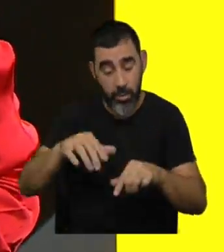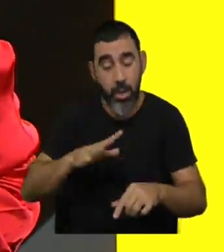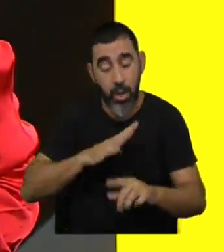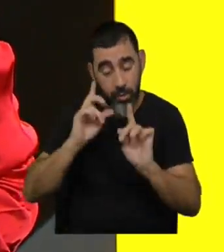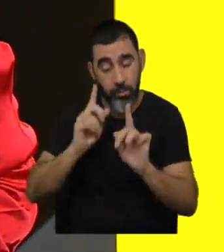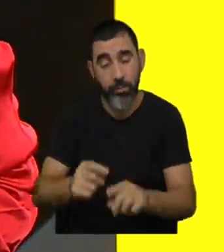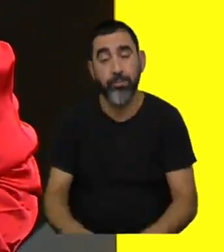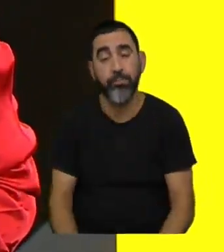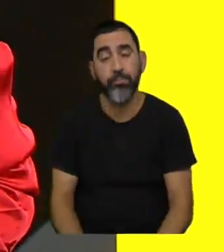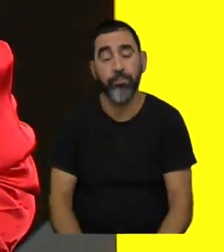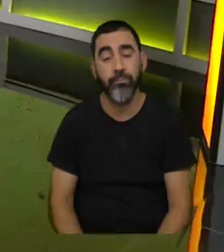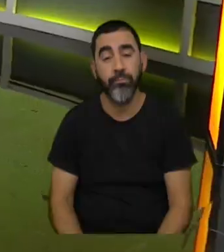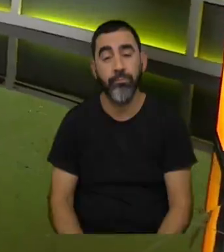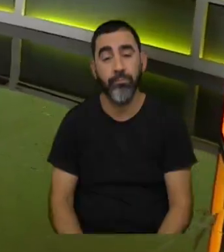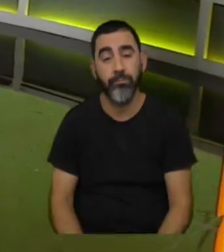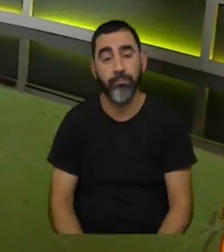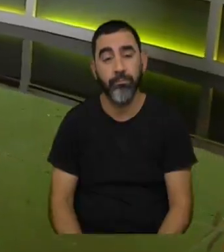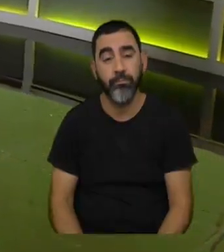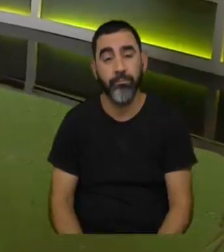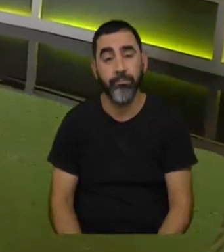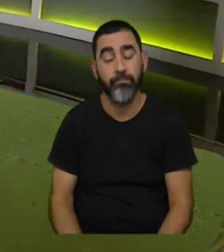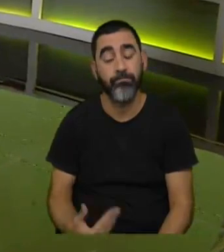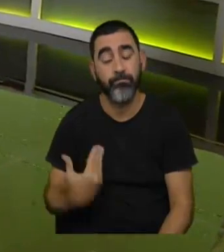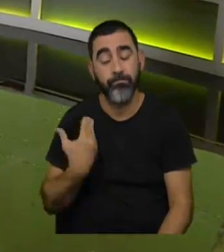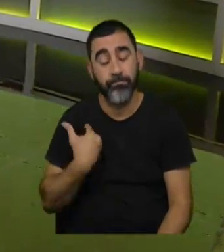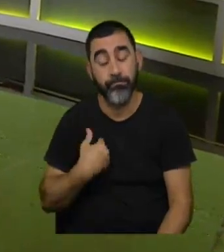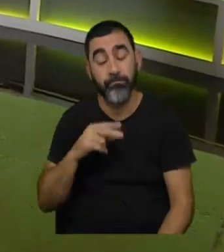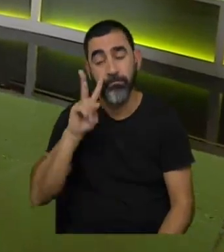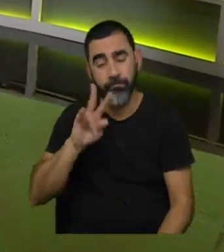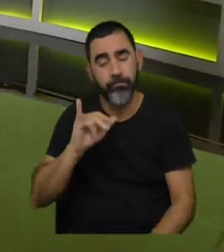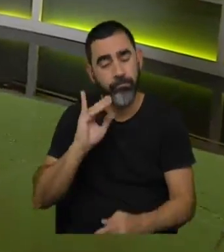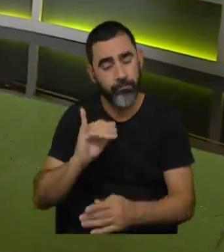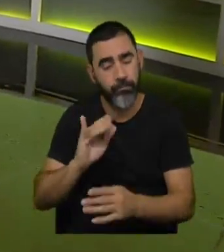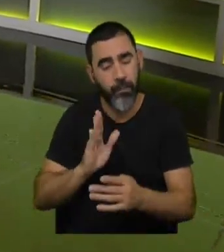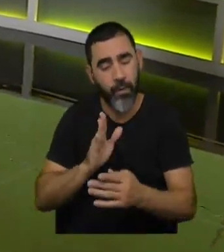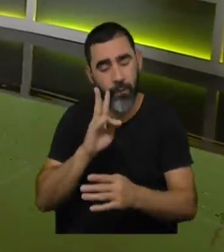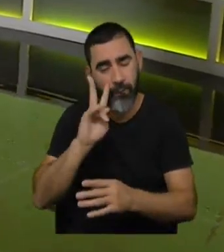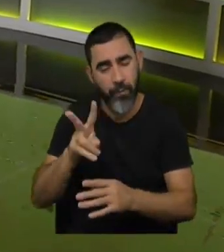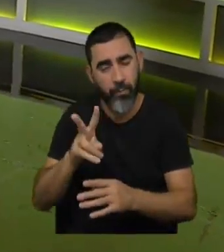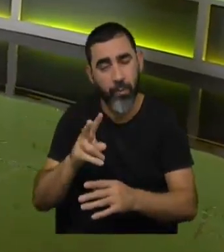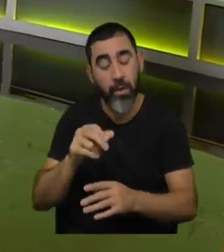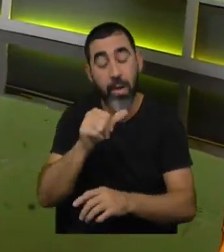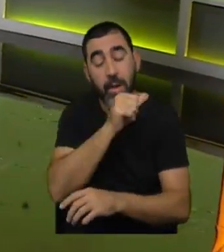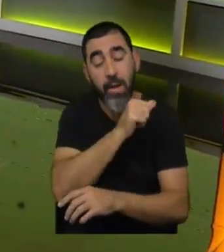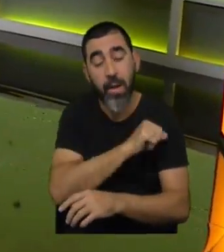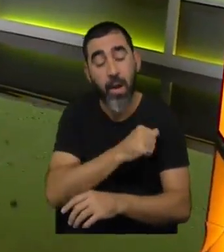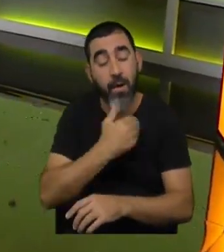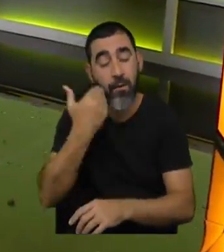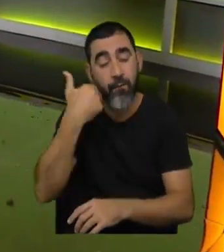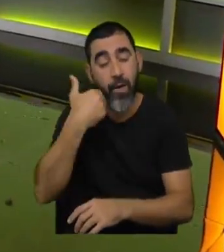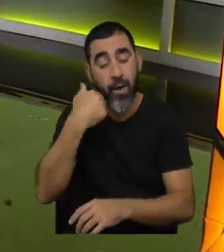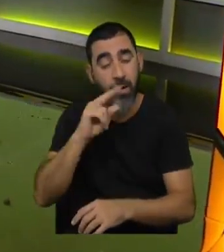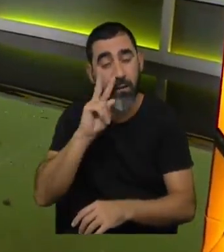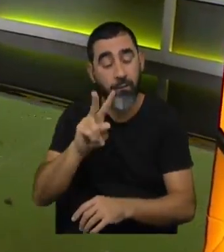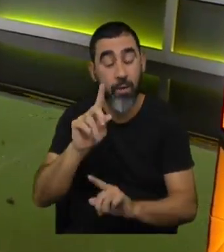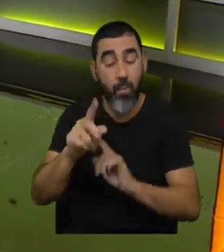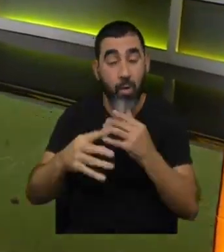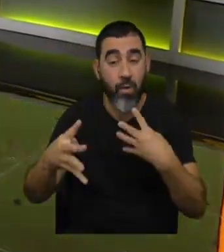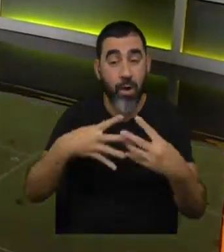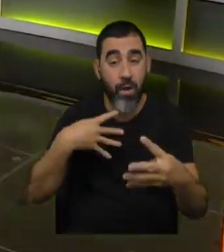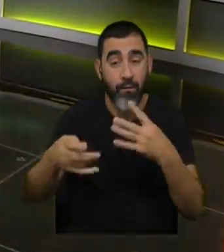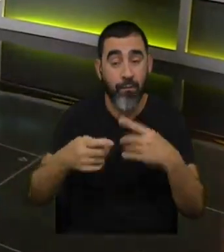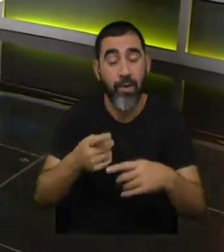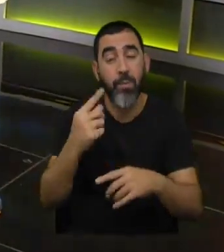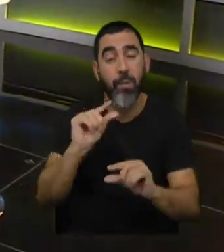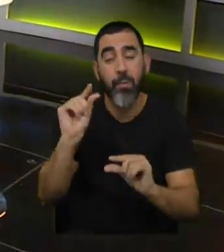existe. Qué pena. A ver, nosotros lo vemos, ¿no? Más de una vez, la pasada en Tristán Narvaja y siempre se nos ponen los pelos de punta, pero esta es